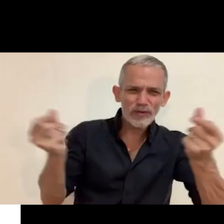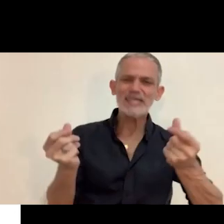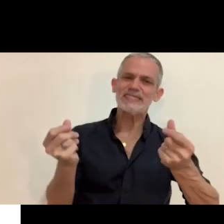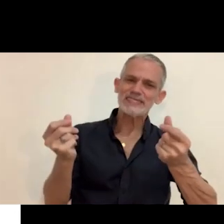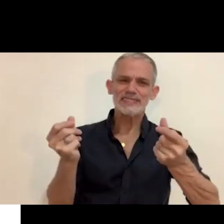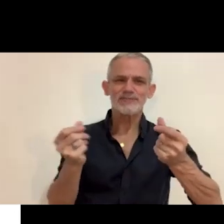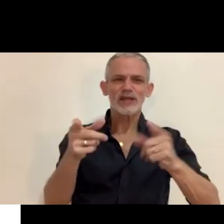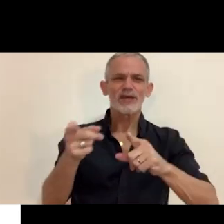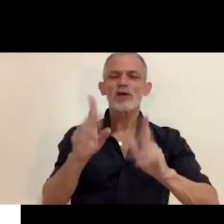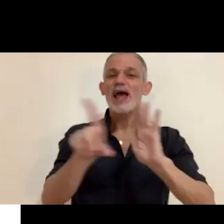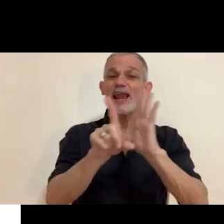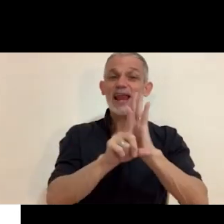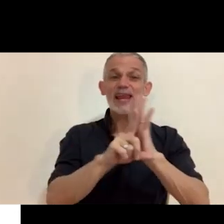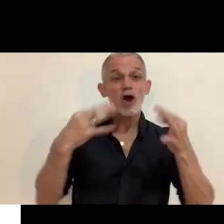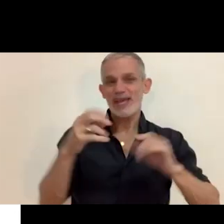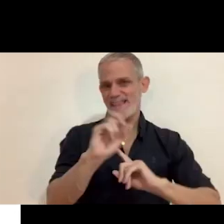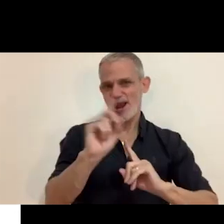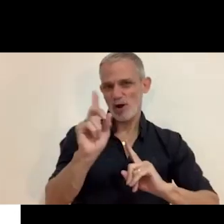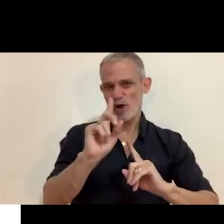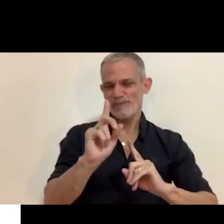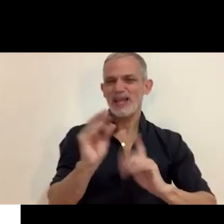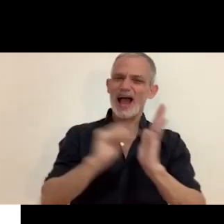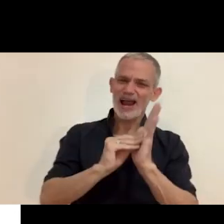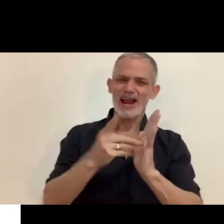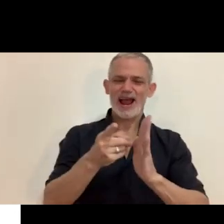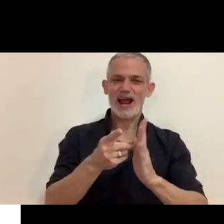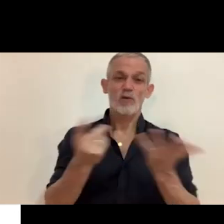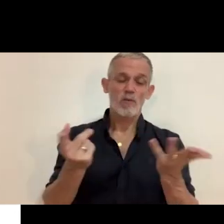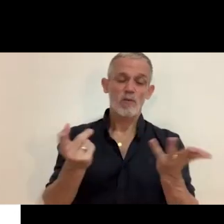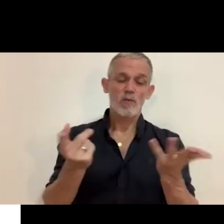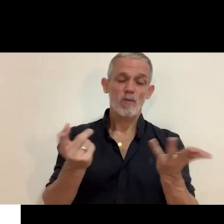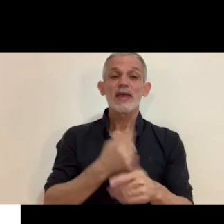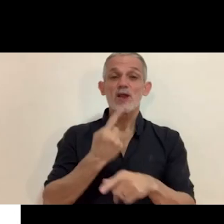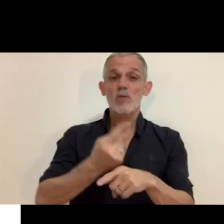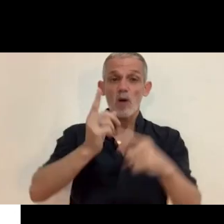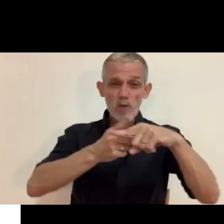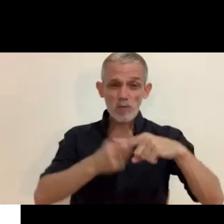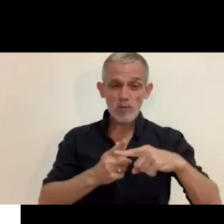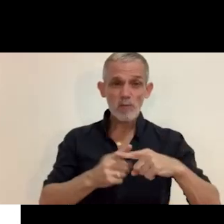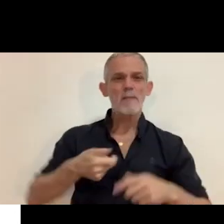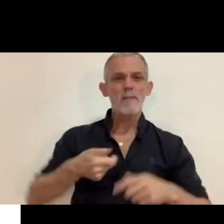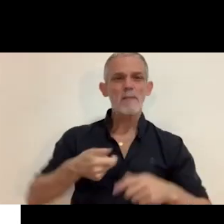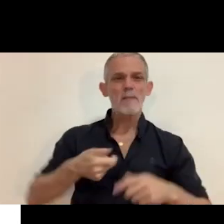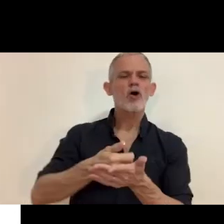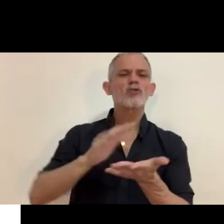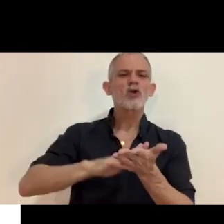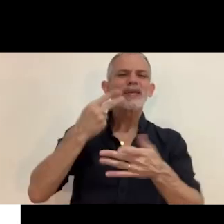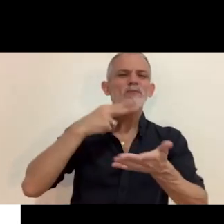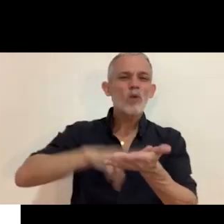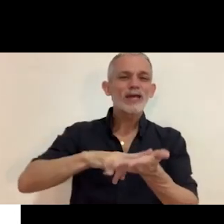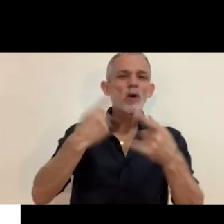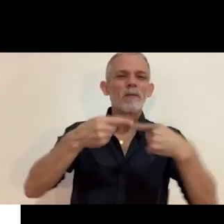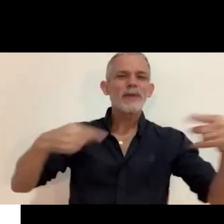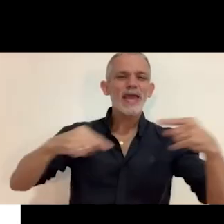de la ley original. Tampoco podrán computar como pago a cuenta de bienes personales